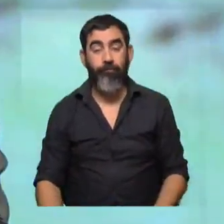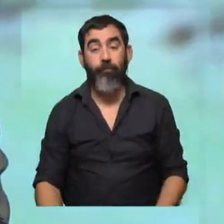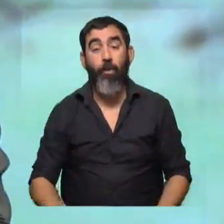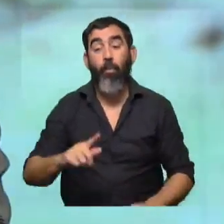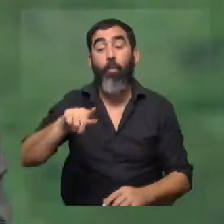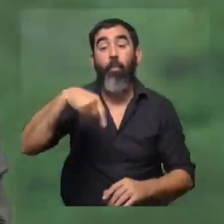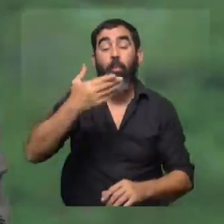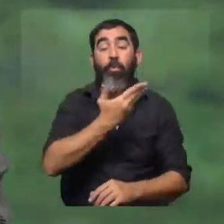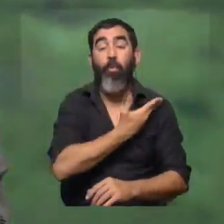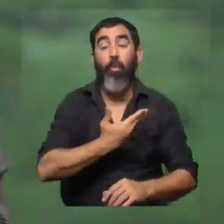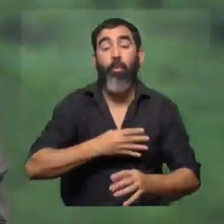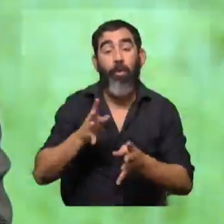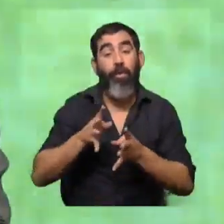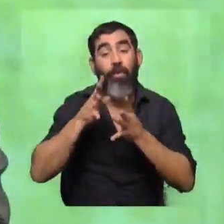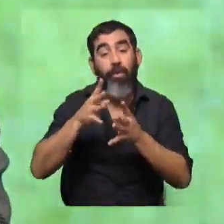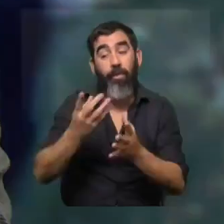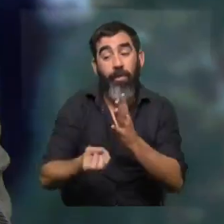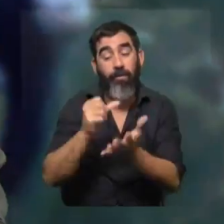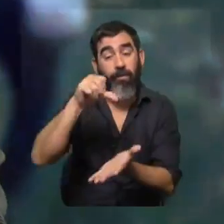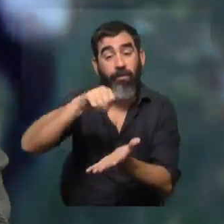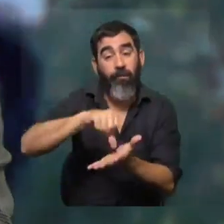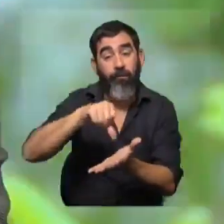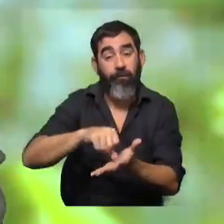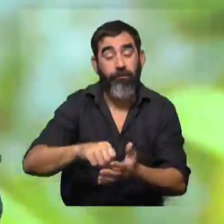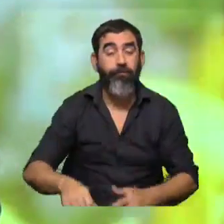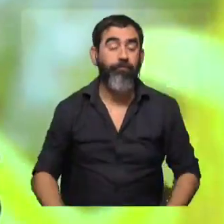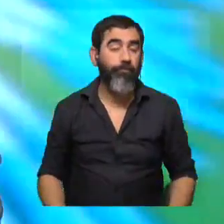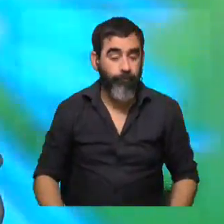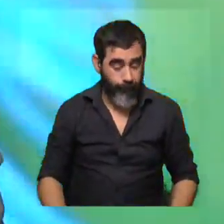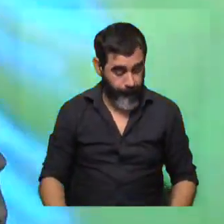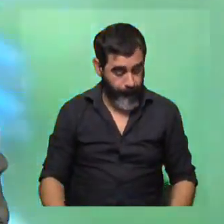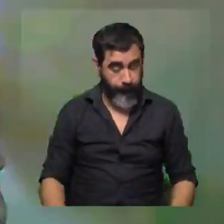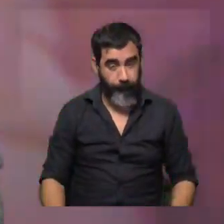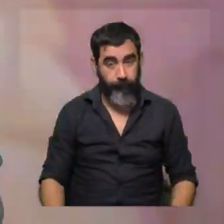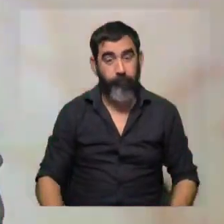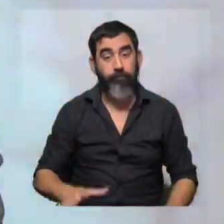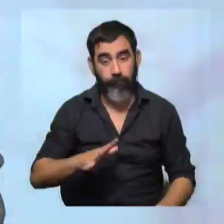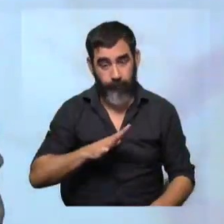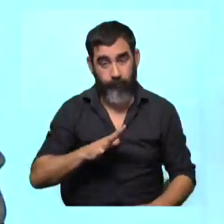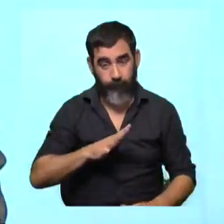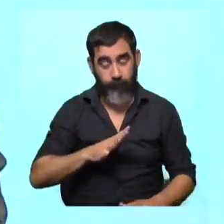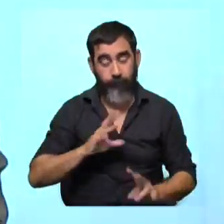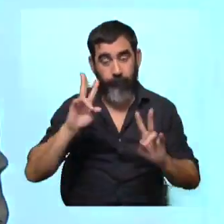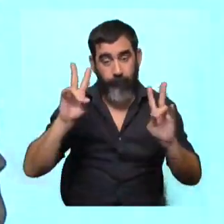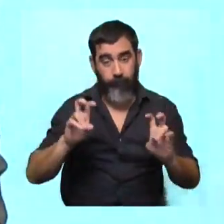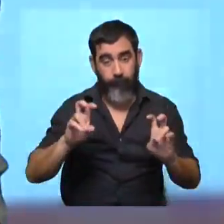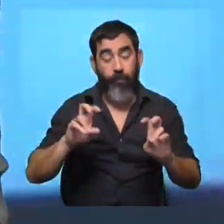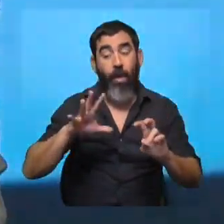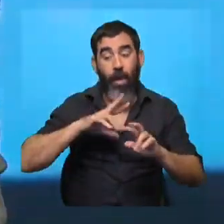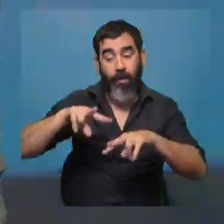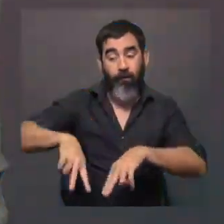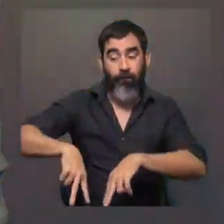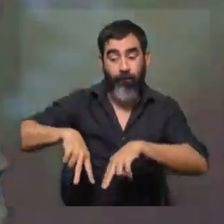viene tenemos un desafío para como país, que creo que además ahora hay tecnología. Primero, tenemos